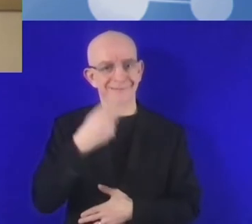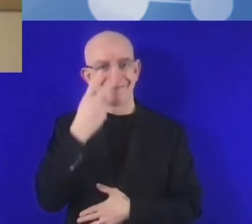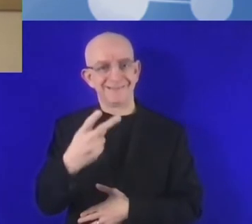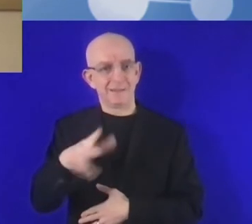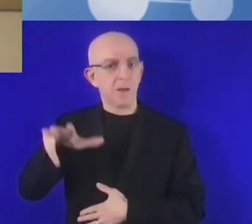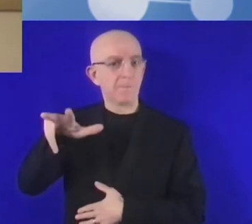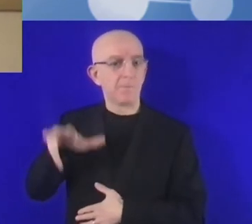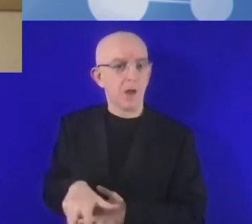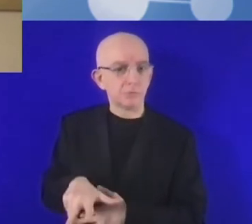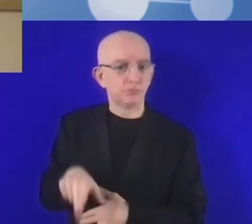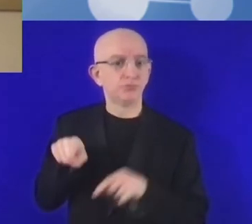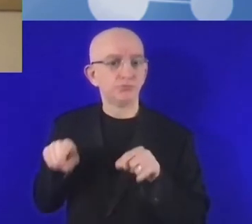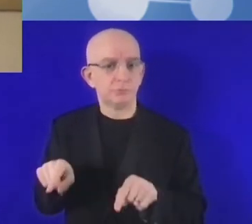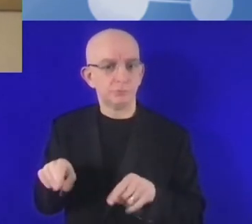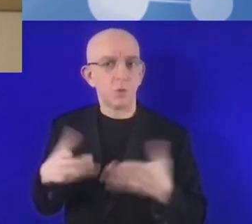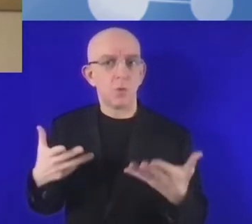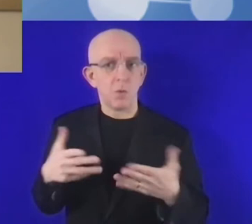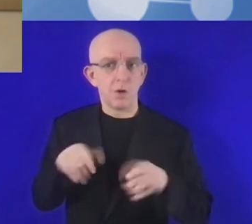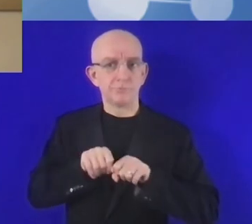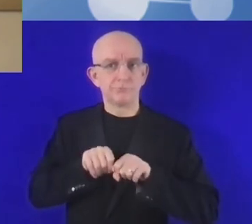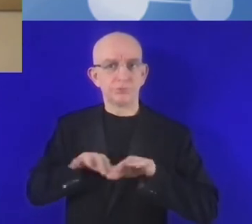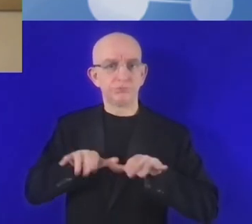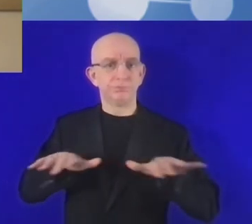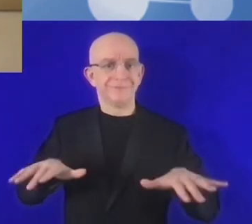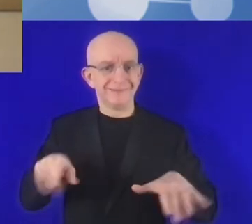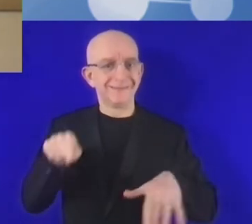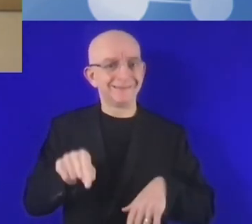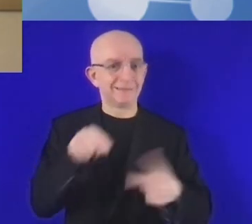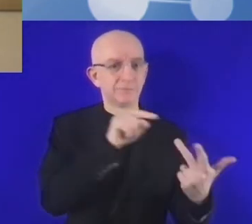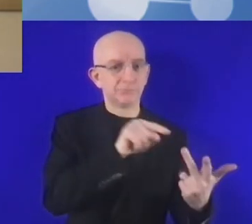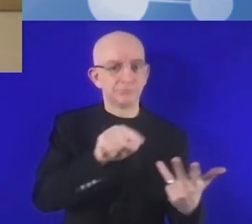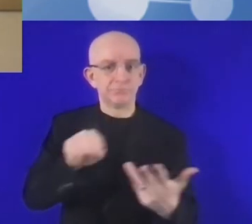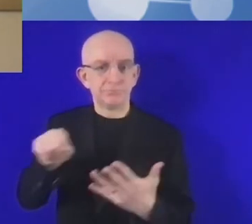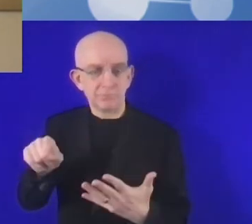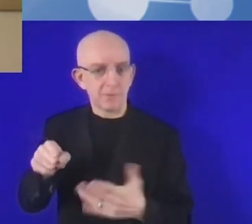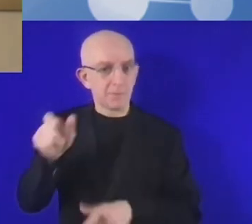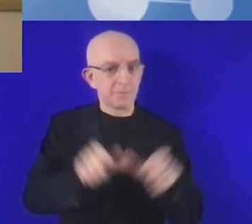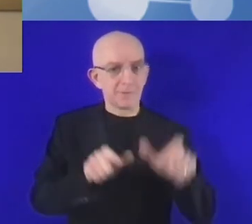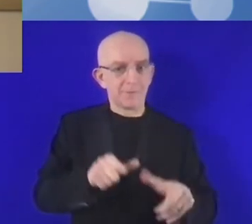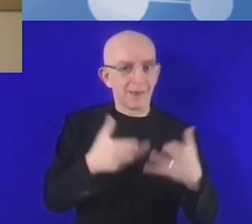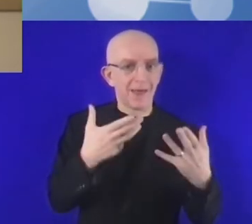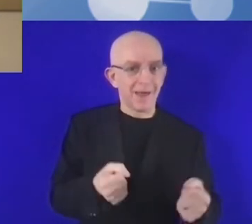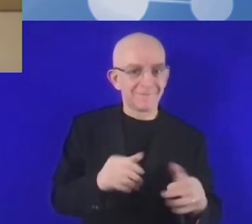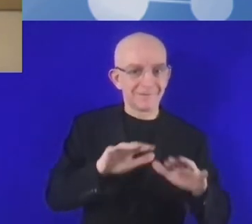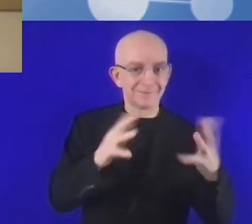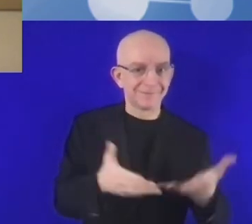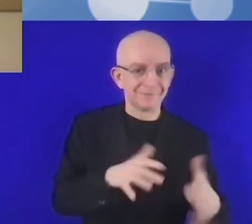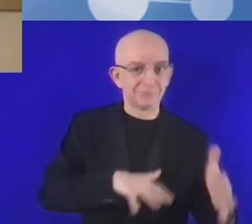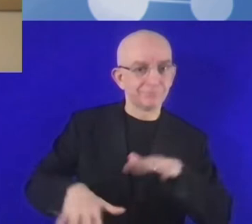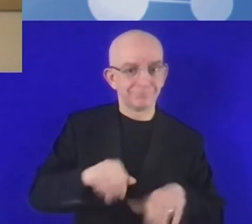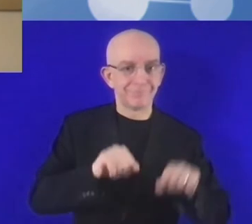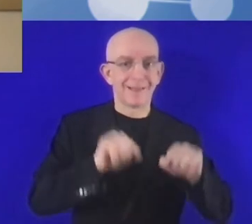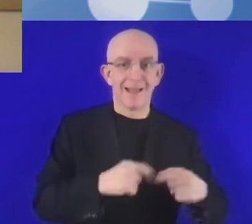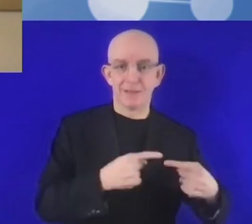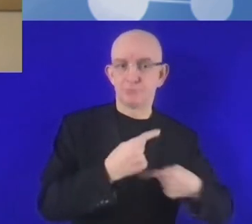Y esas personas que tenían acceso al Internet podían seguir viviendo prácticamente como antes.